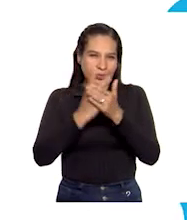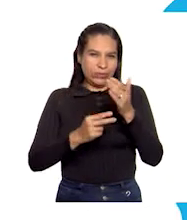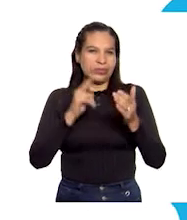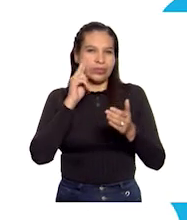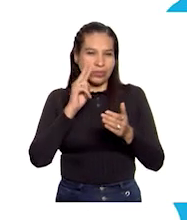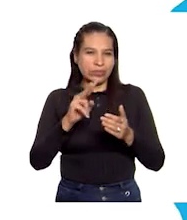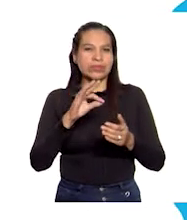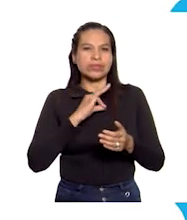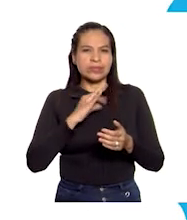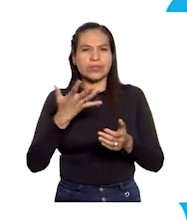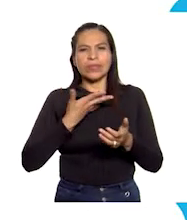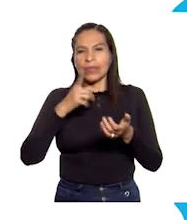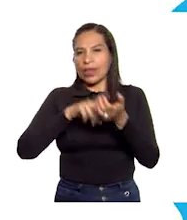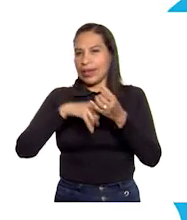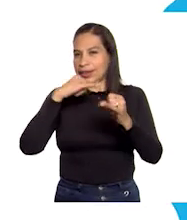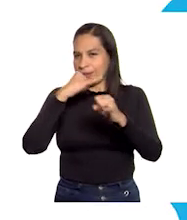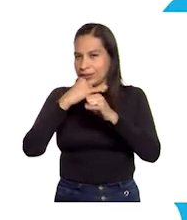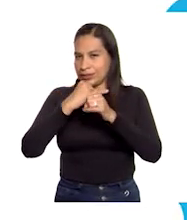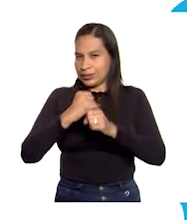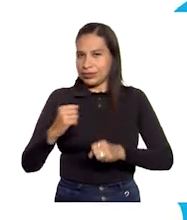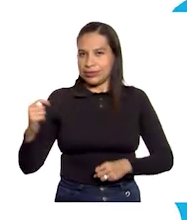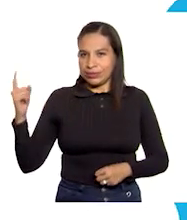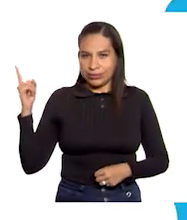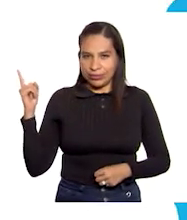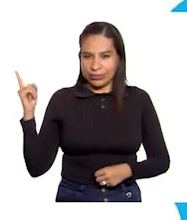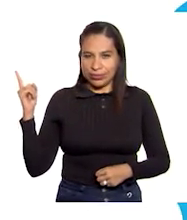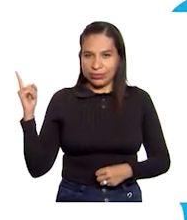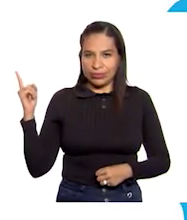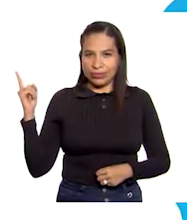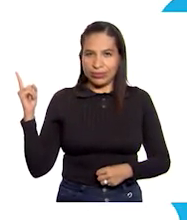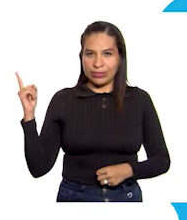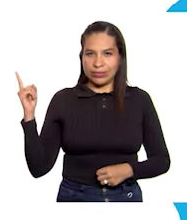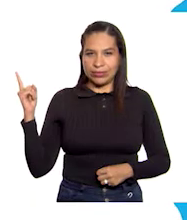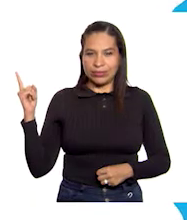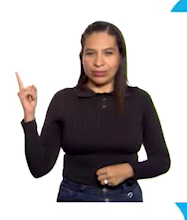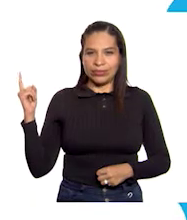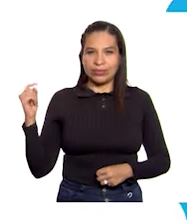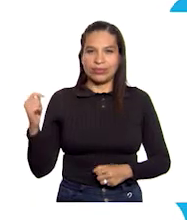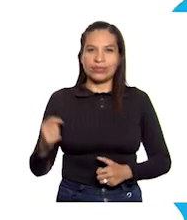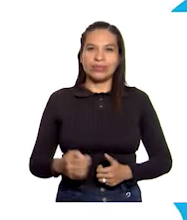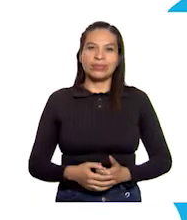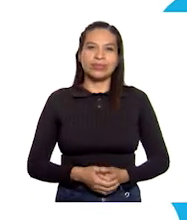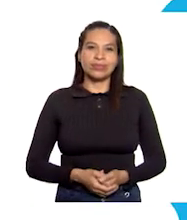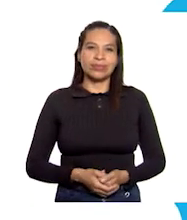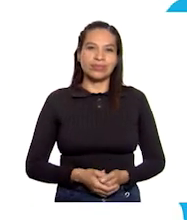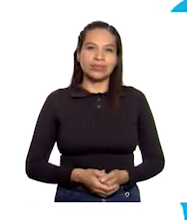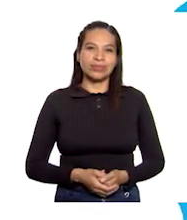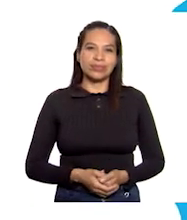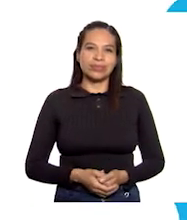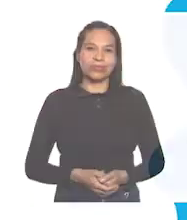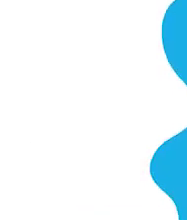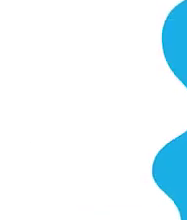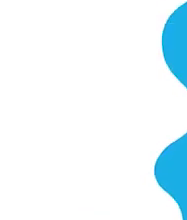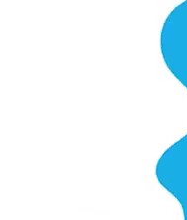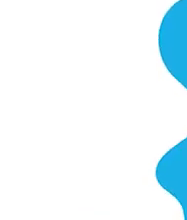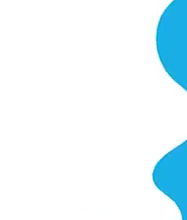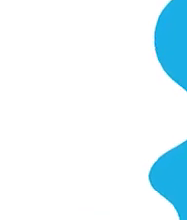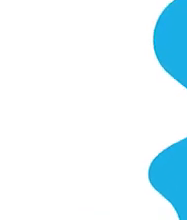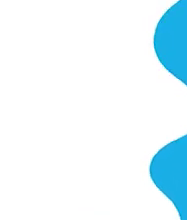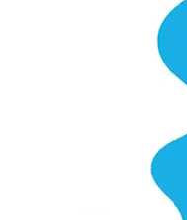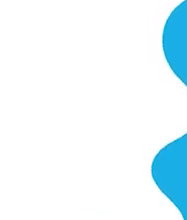3, los puedes encontrar en la siguiente liga: aprendeencasa.cep.gob.mx. www.gob.mx.